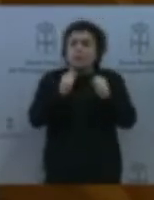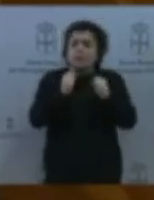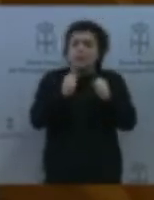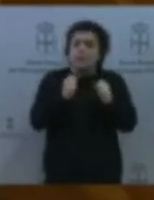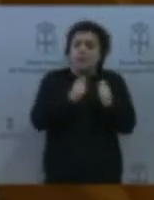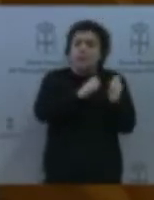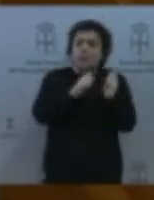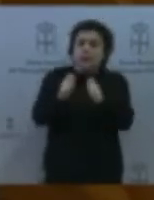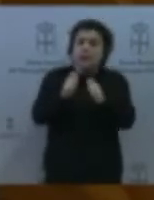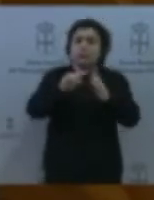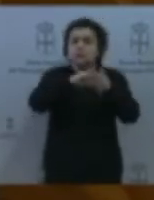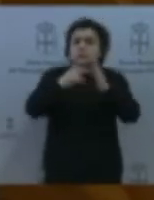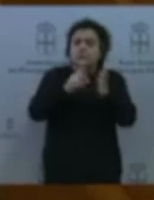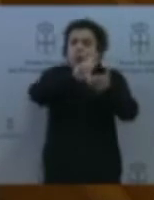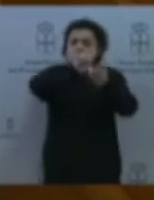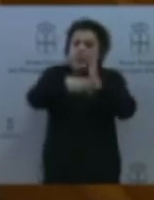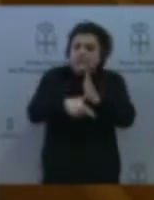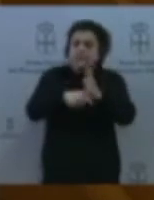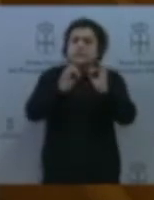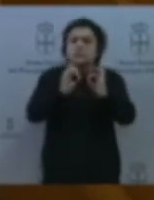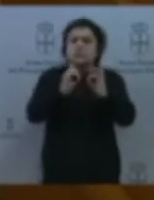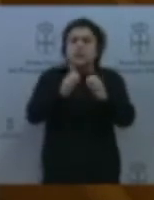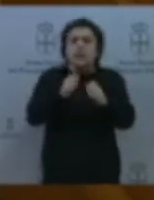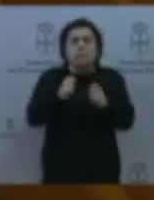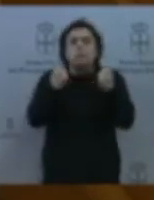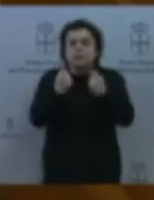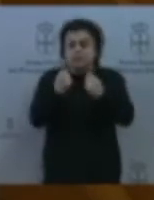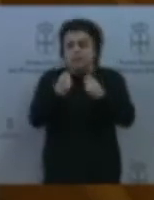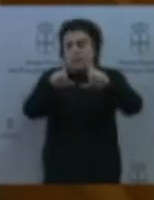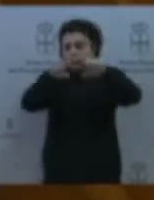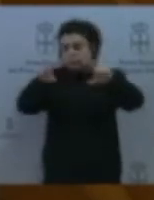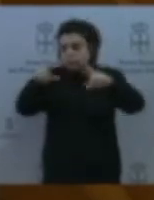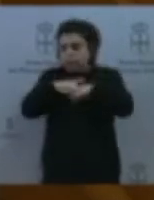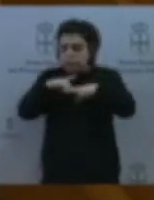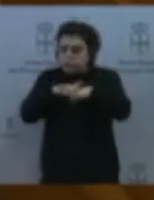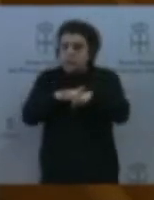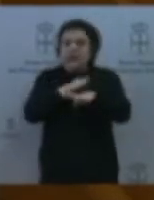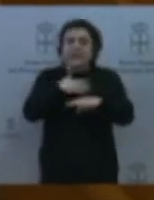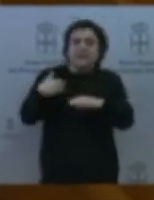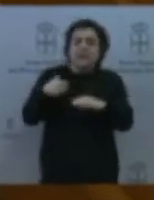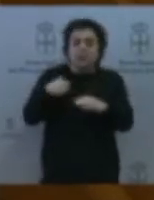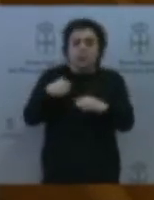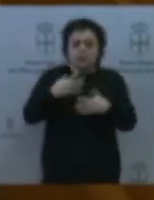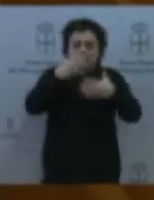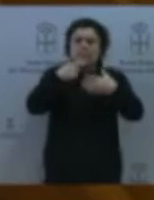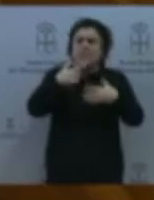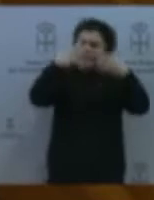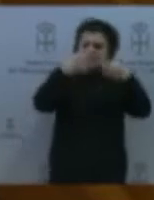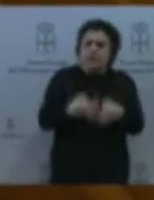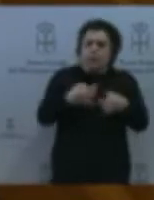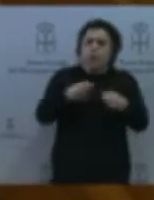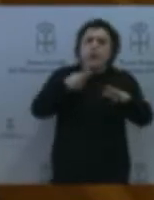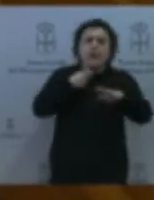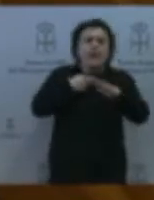tejido empresarial. Y desde luego lo que le quiero garantizar es que ante cualquier inversión el Gobierno de Asturias siempre es garante del cumplimiento estricto de la